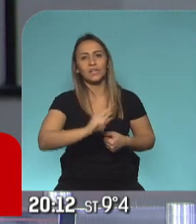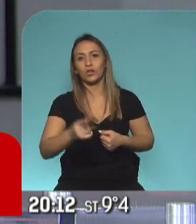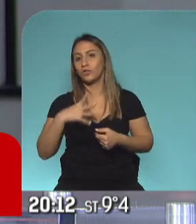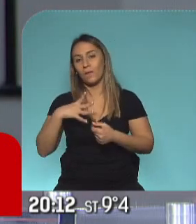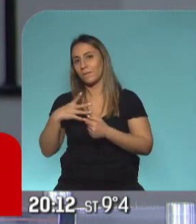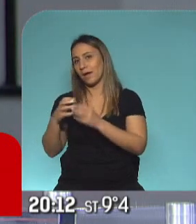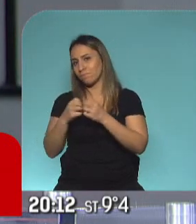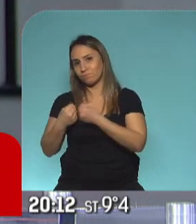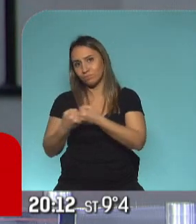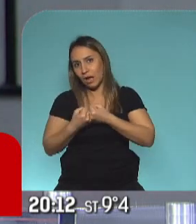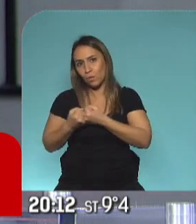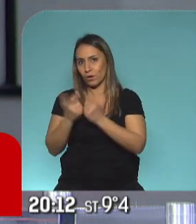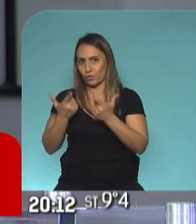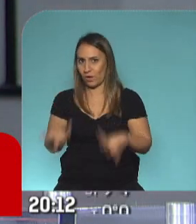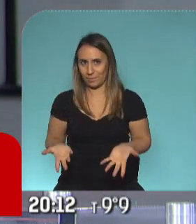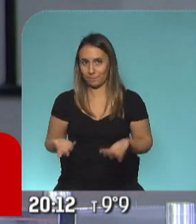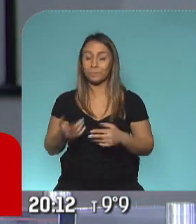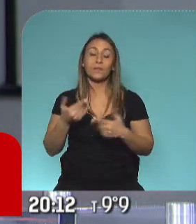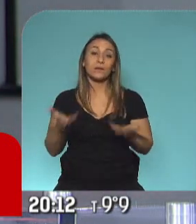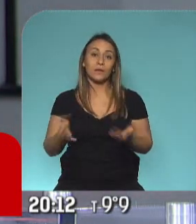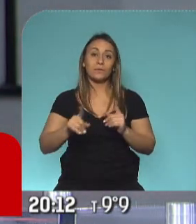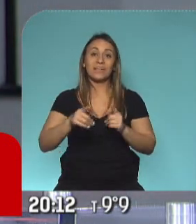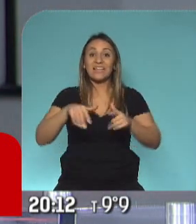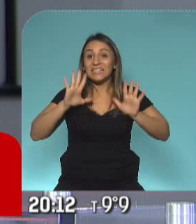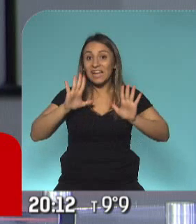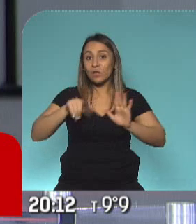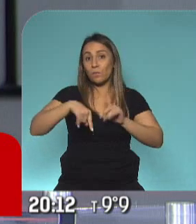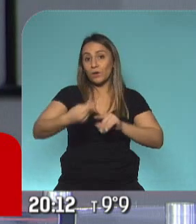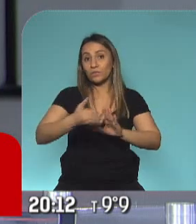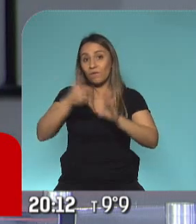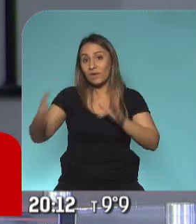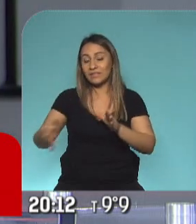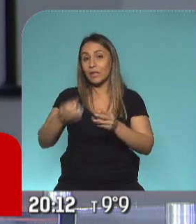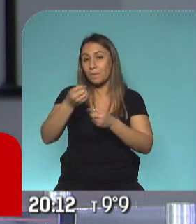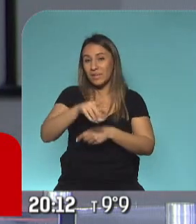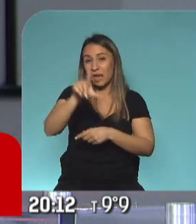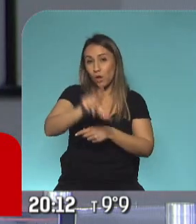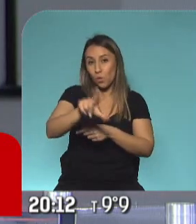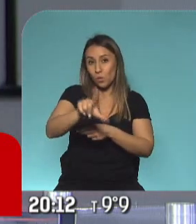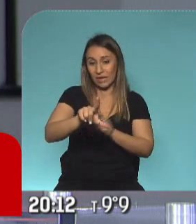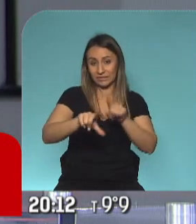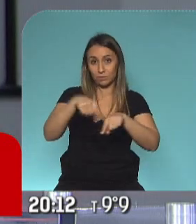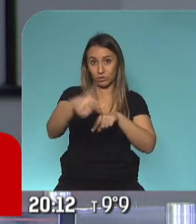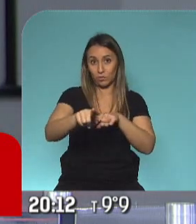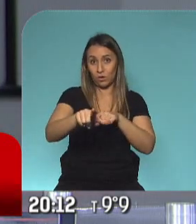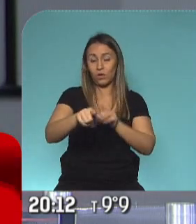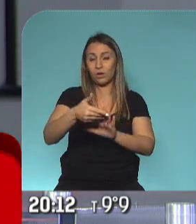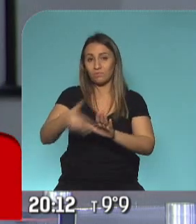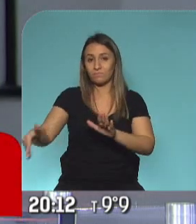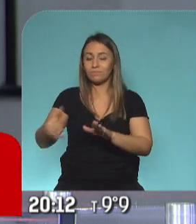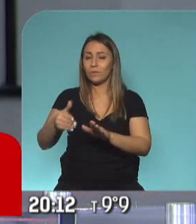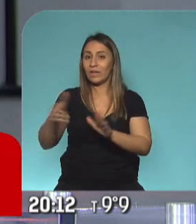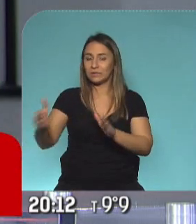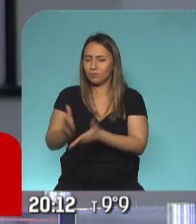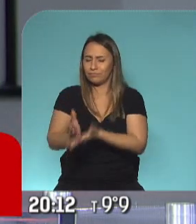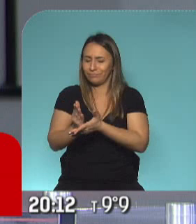terminaron de definirse, pero es muy probable que la fase a la que entremos desde el lunes, te diría, va a tener muchas más restricciones. Te diría